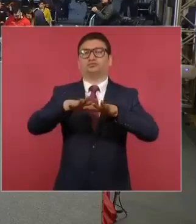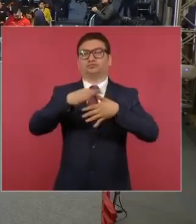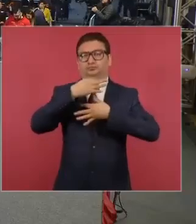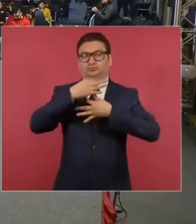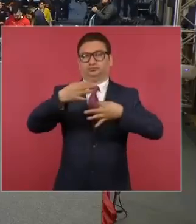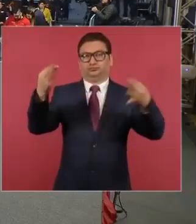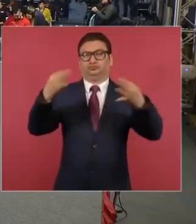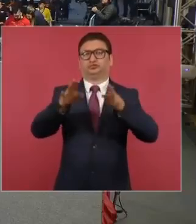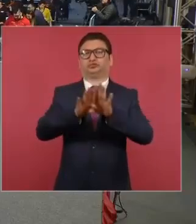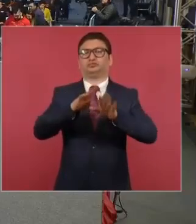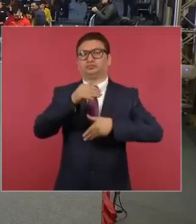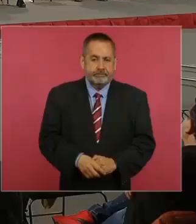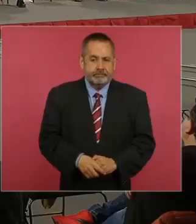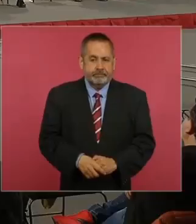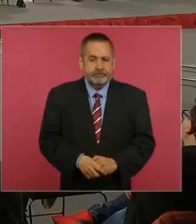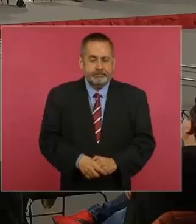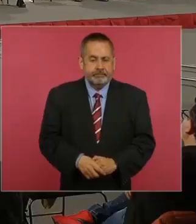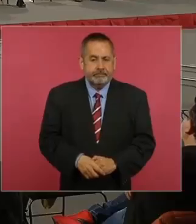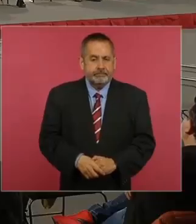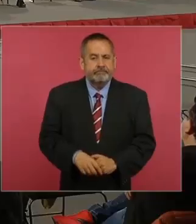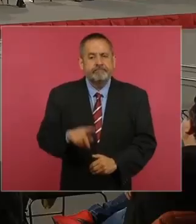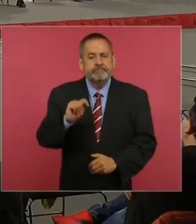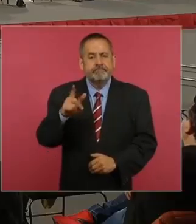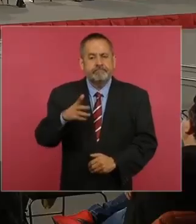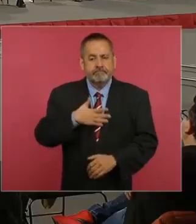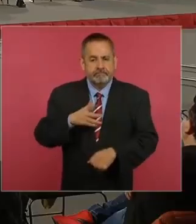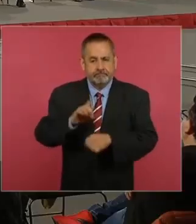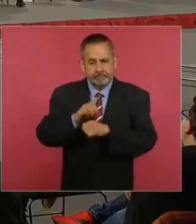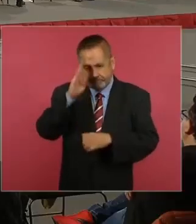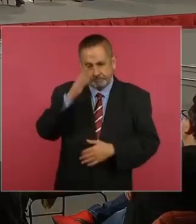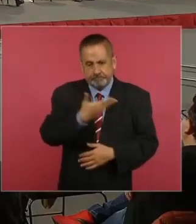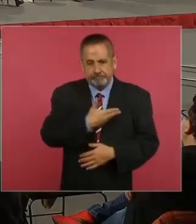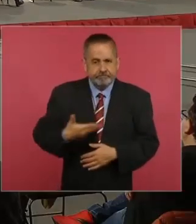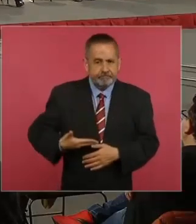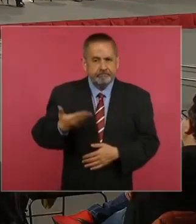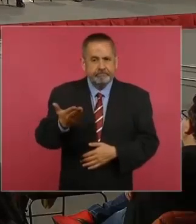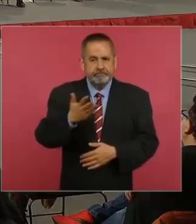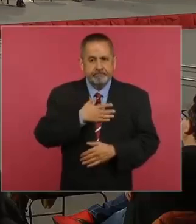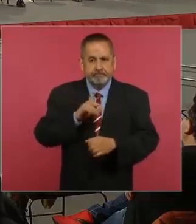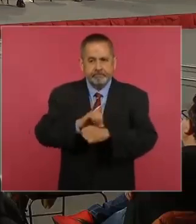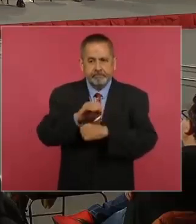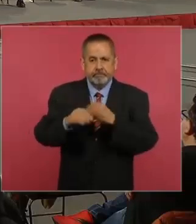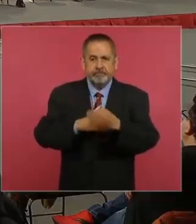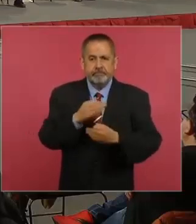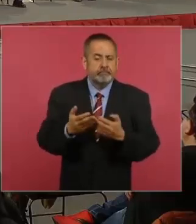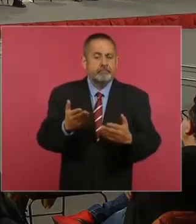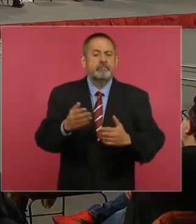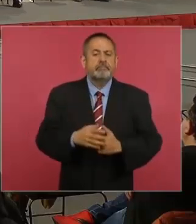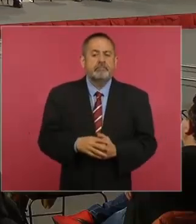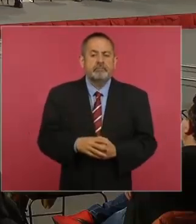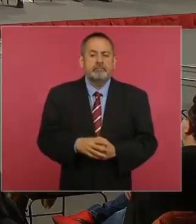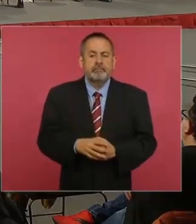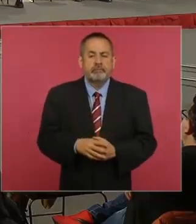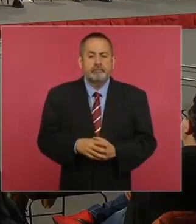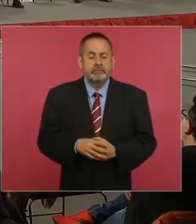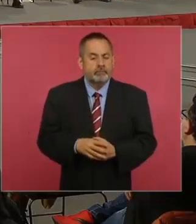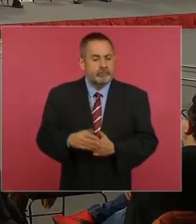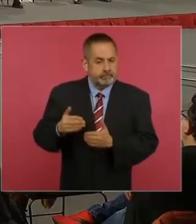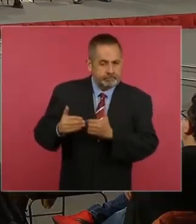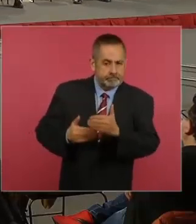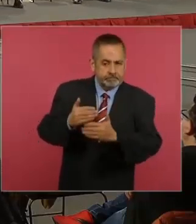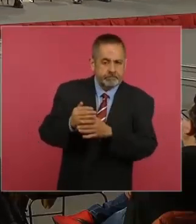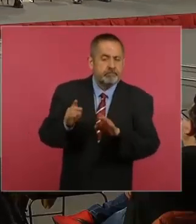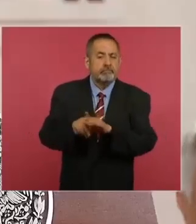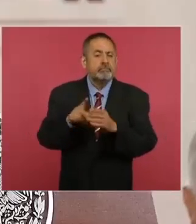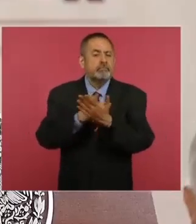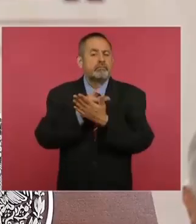99%. ¿Qué tal? Buenos días, señor presidente. Buenos días a todos. La presentación de los avances